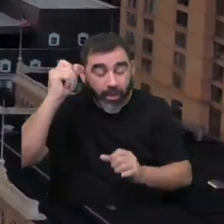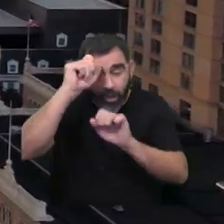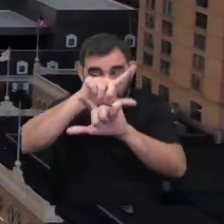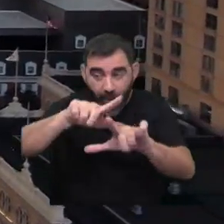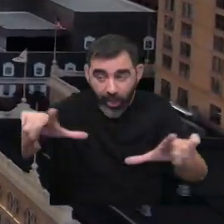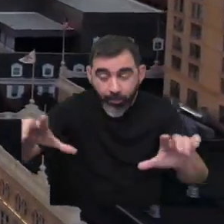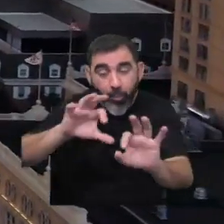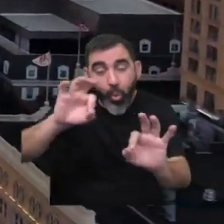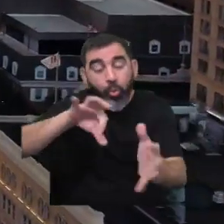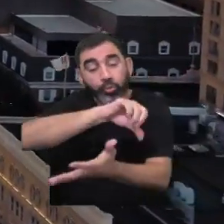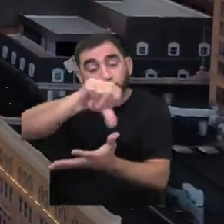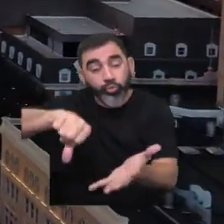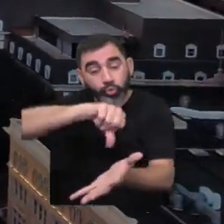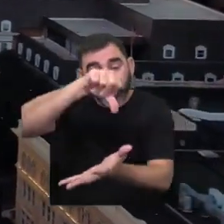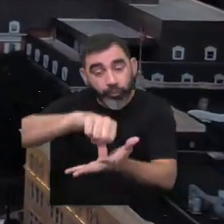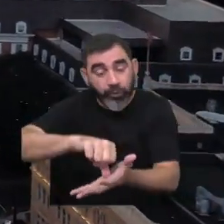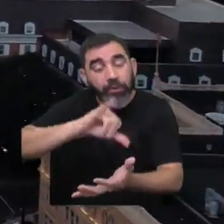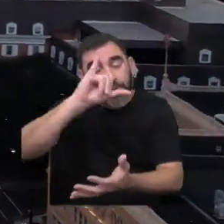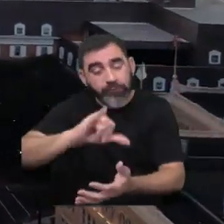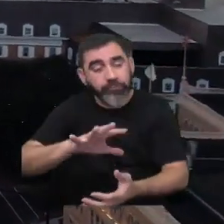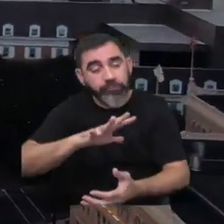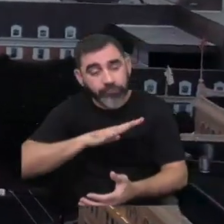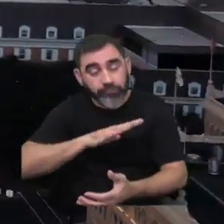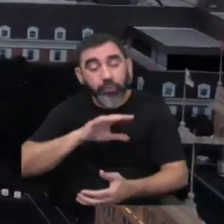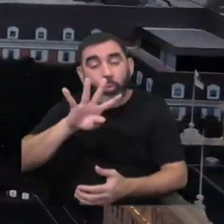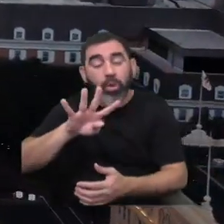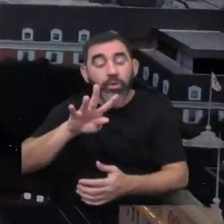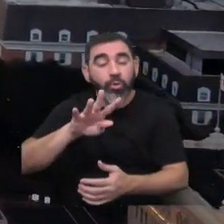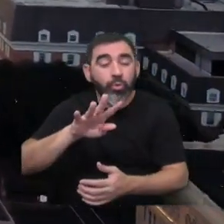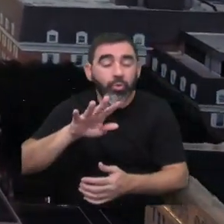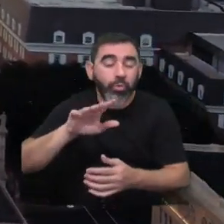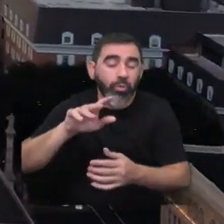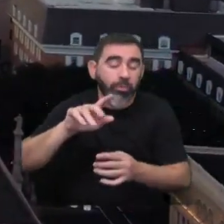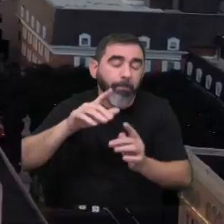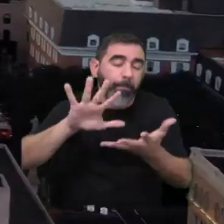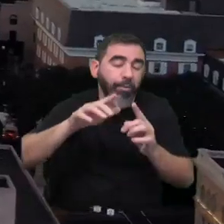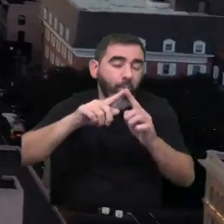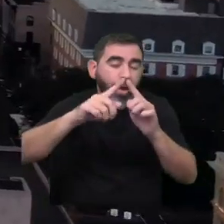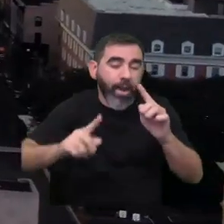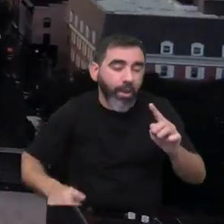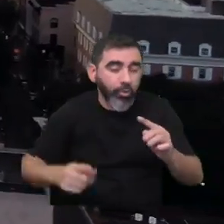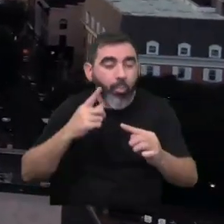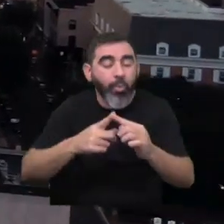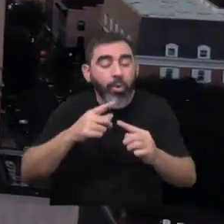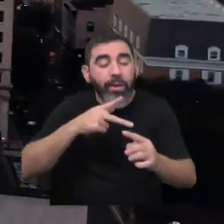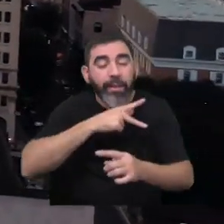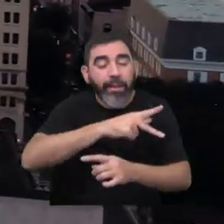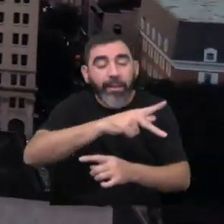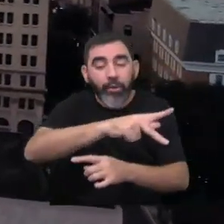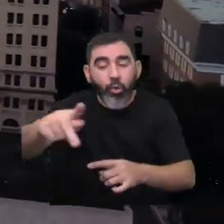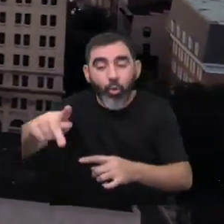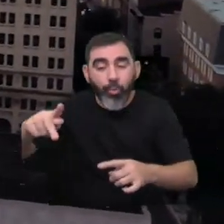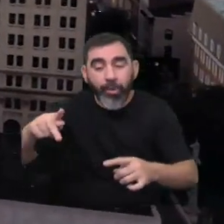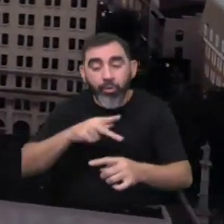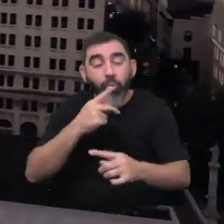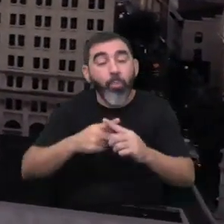el medio urbano se forman aproximadamente 4 rayos por kilómetro cuadrado y por año,